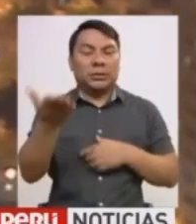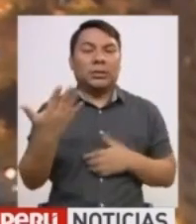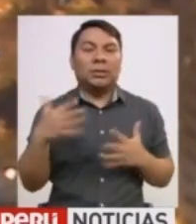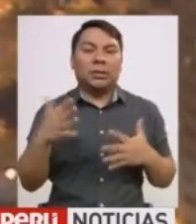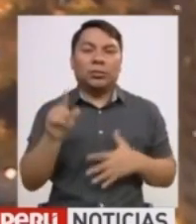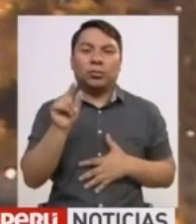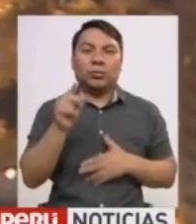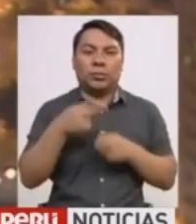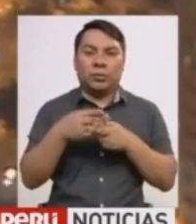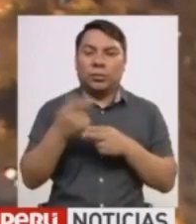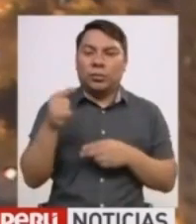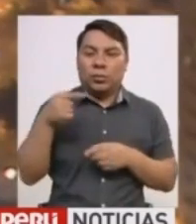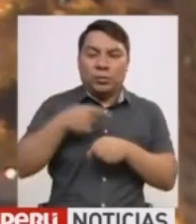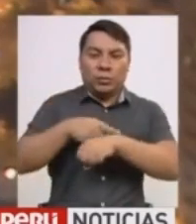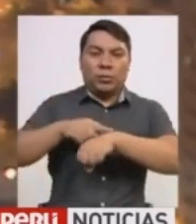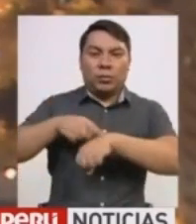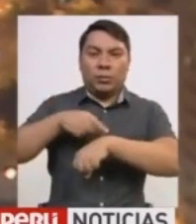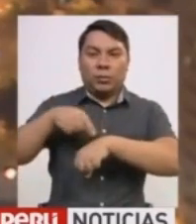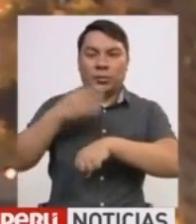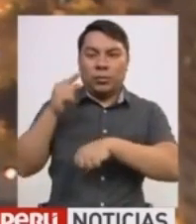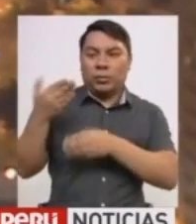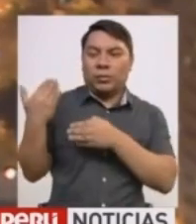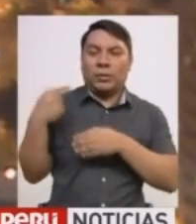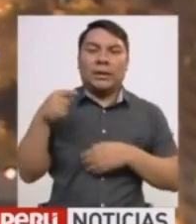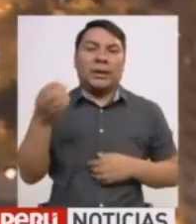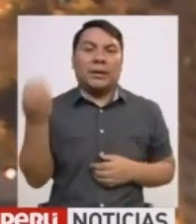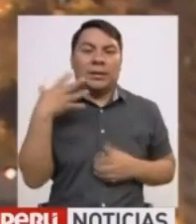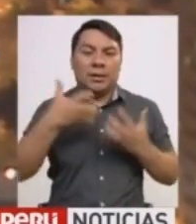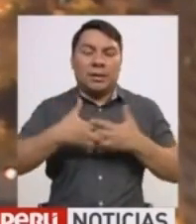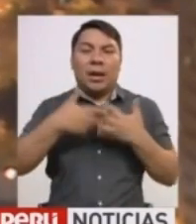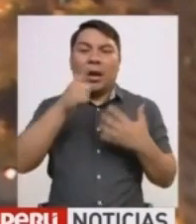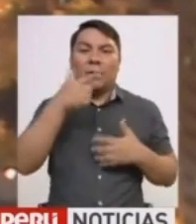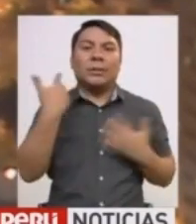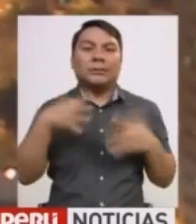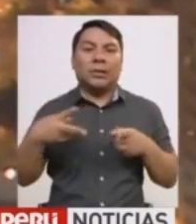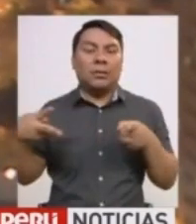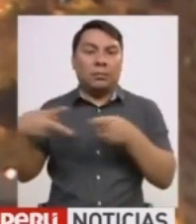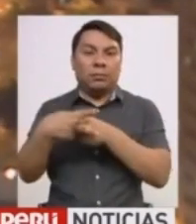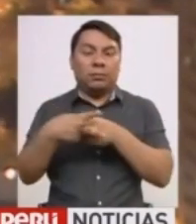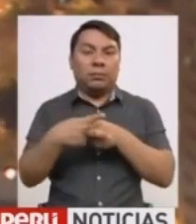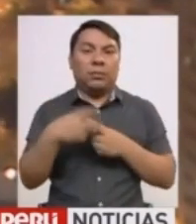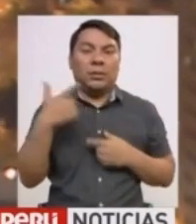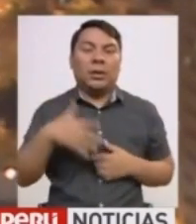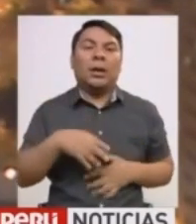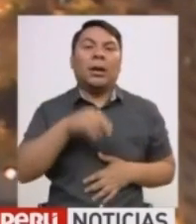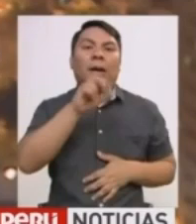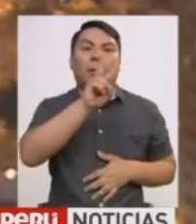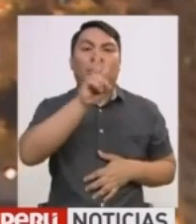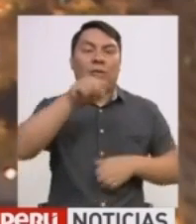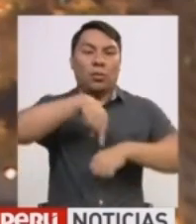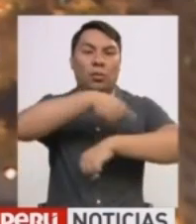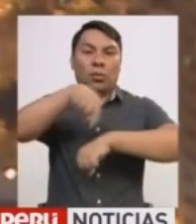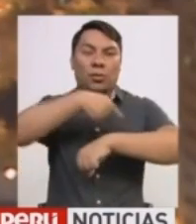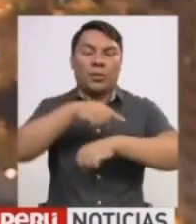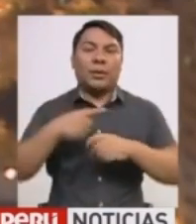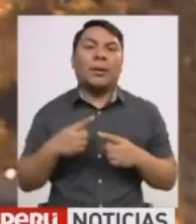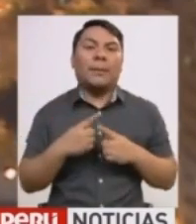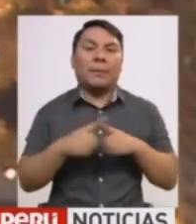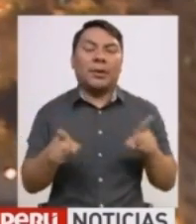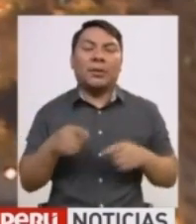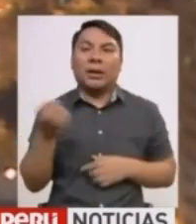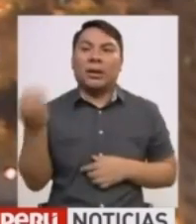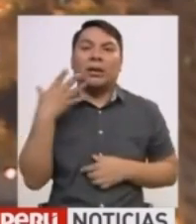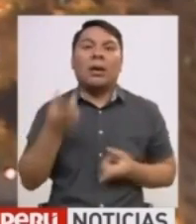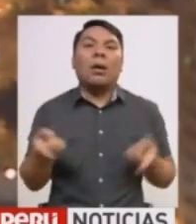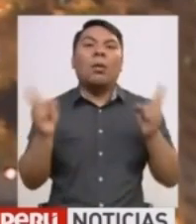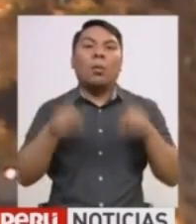hace unos minutos, Sedapal ha informado que el abastecimiento ha sido cortado desde las 21 horas. Sin embargo, no se señala